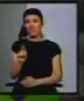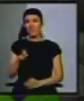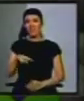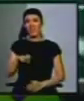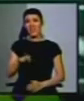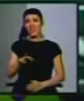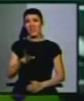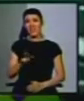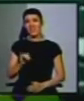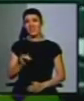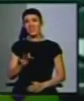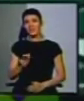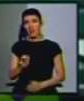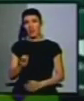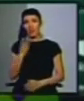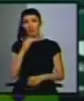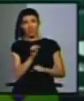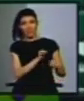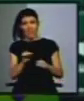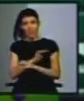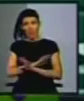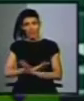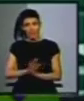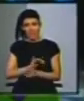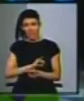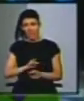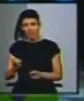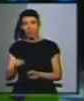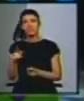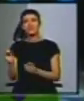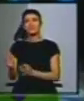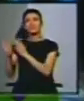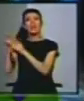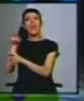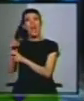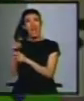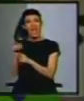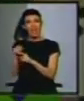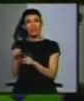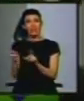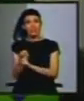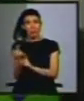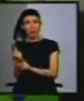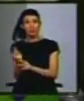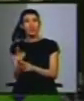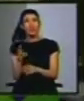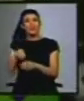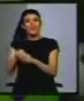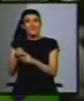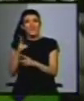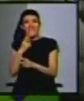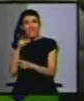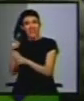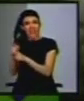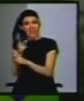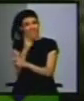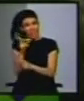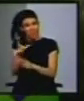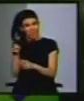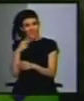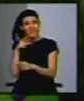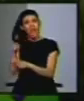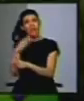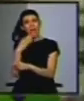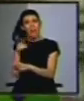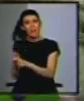terremoto. Garriga y su esposa eran parte de los 22 propietarios. Los seguros respondieron y le pagaron a toda